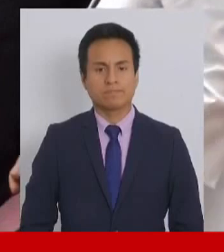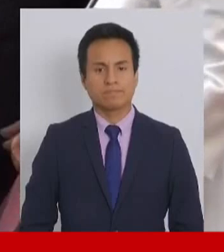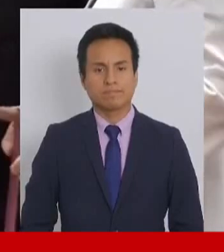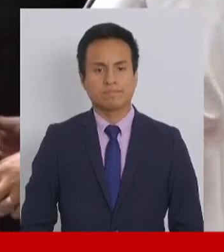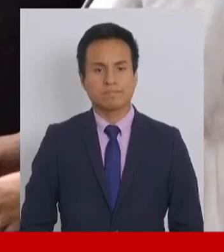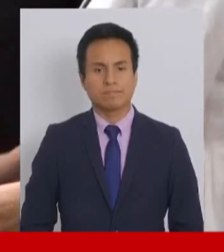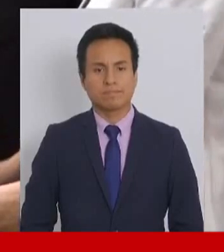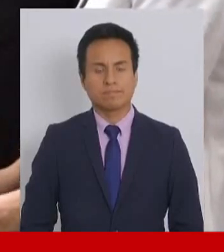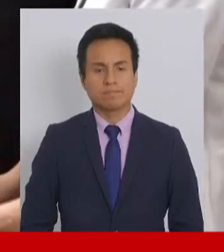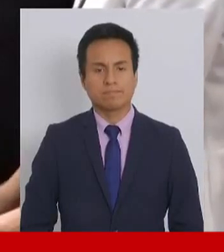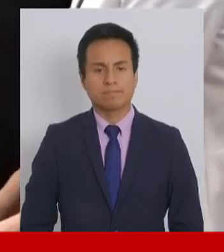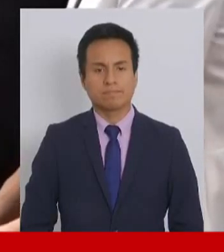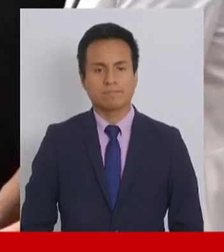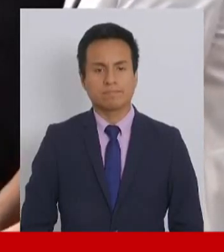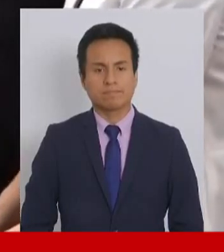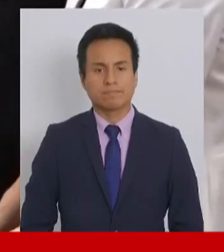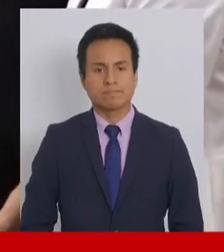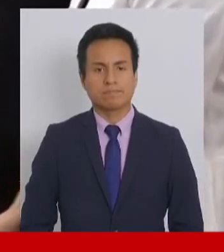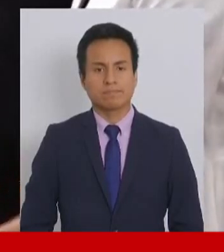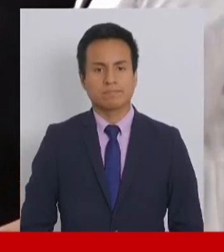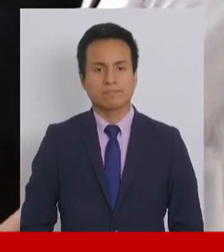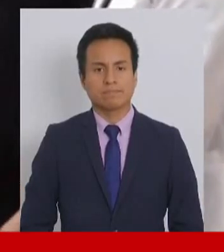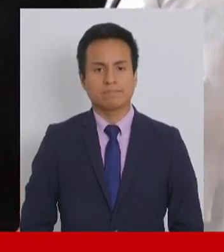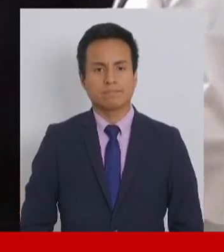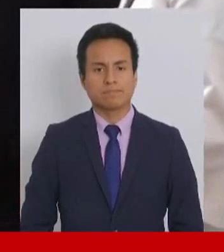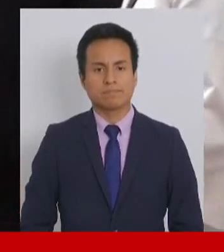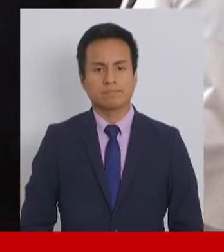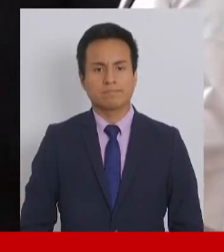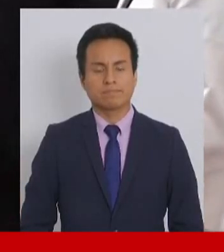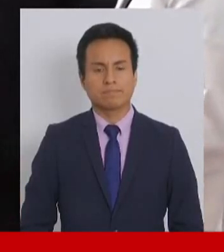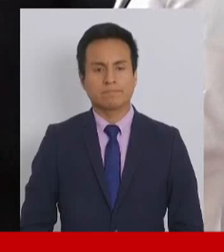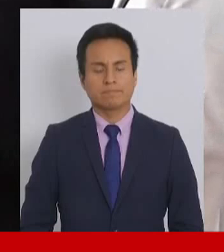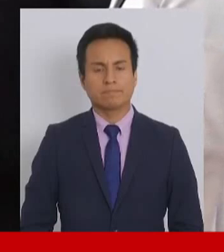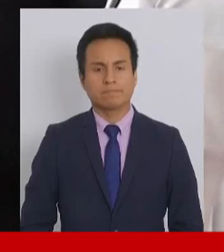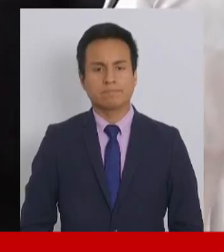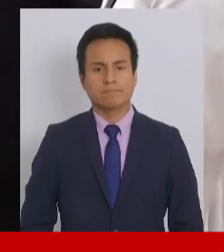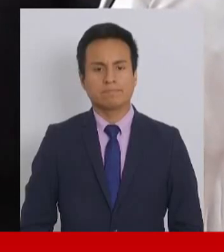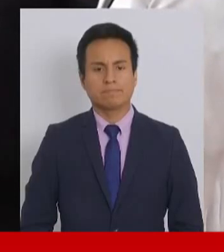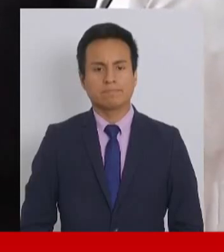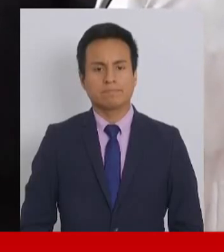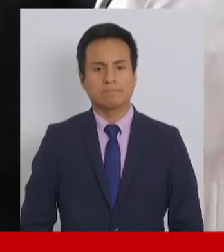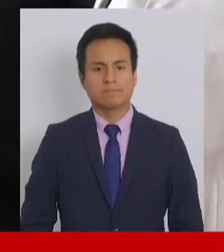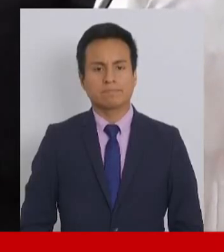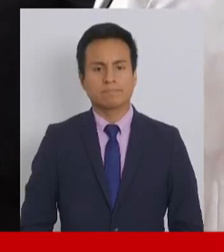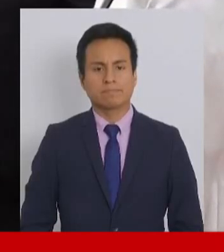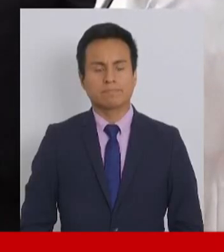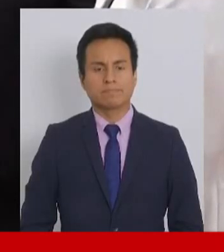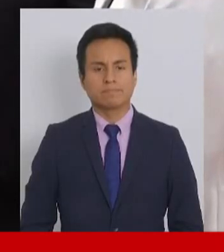vemos en la firma de este nuevo acuerdo que tiene que ver con el